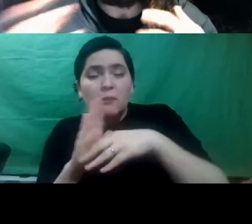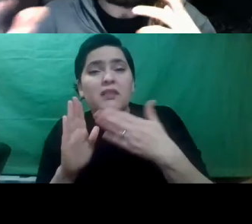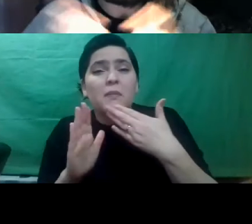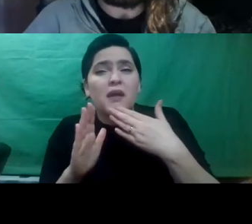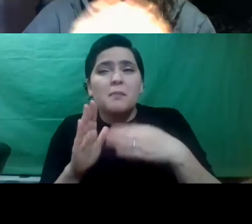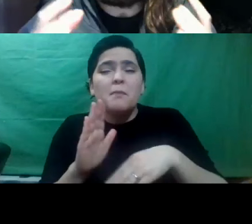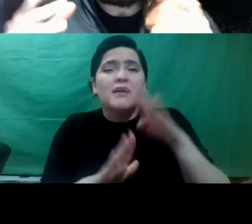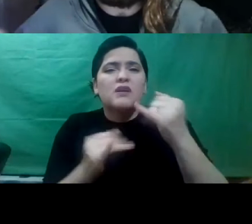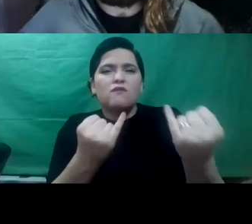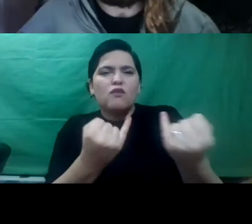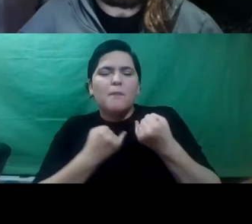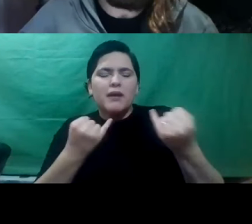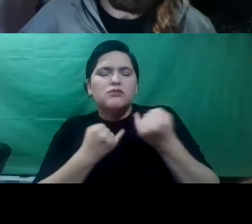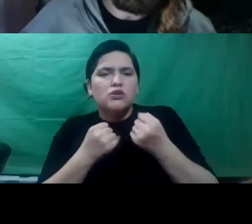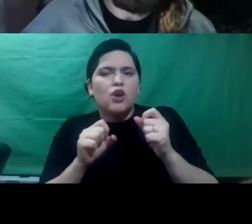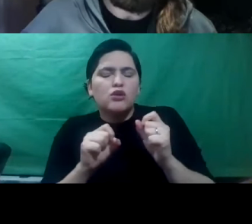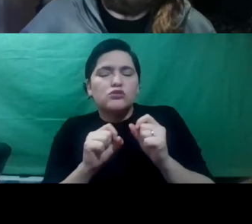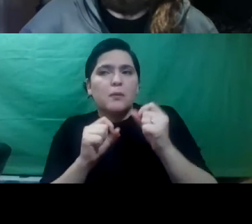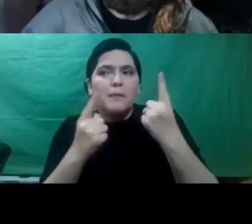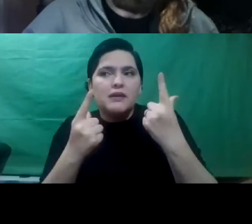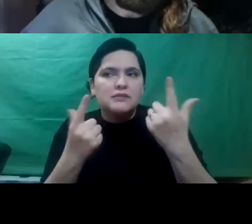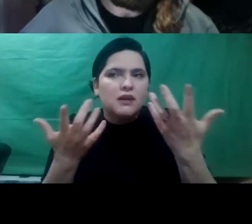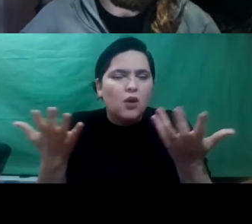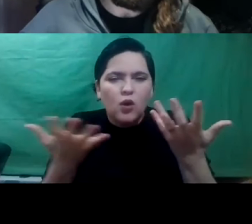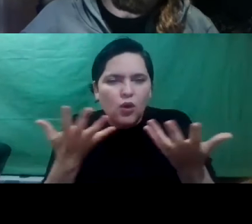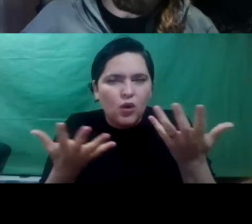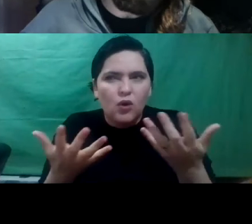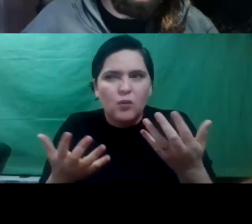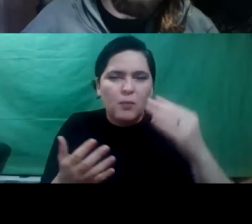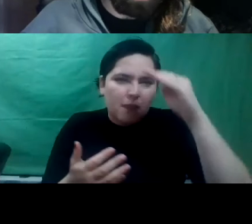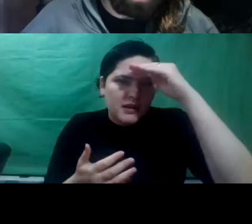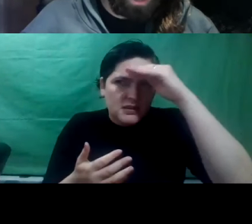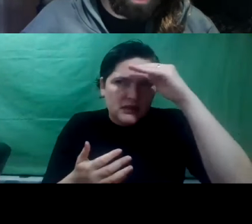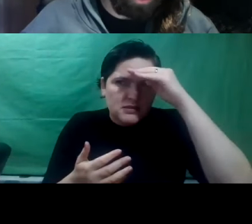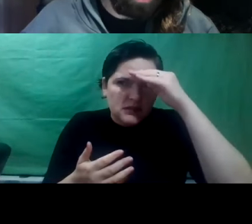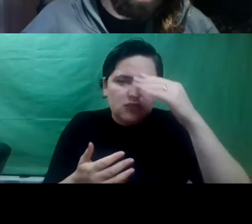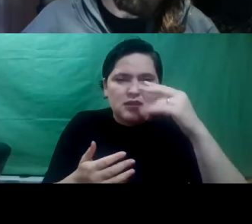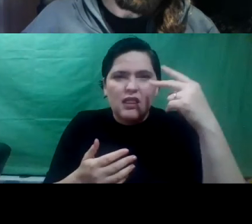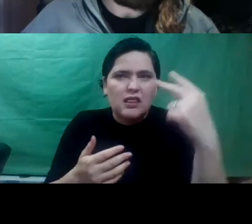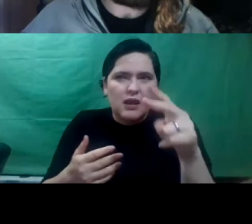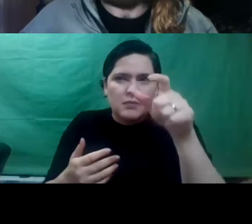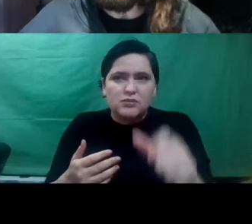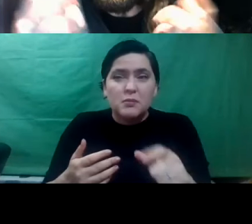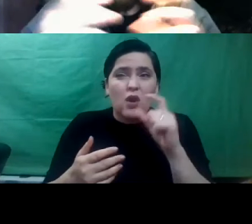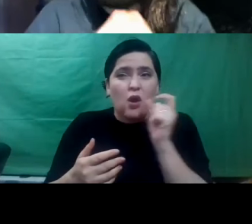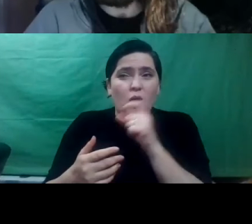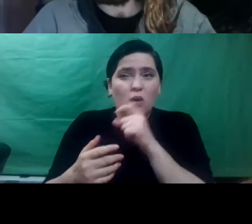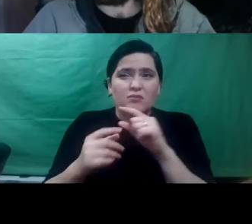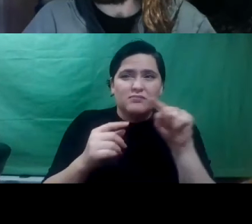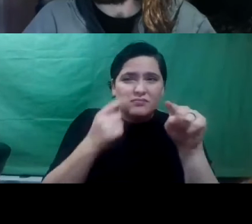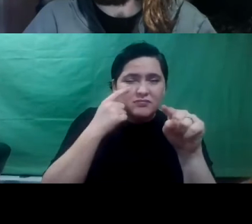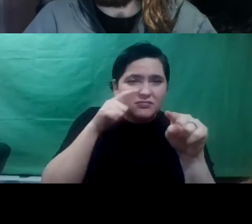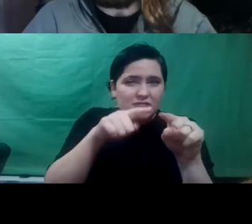riqueza de información o sorpresa de la experiencia subjetiva, tal como se muestra en este cuadro, donde acá en rojo se muestra un diagrama,